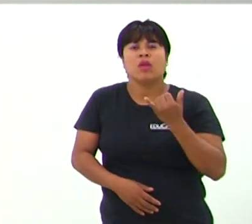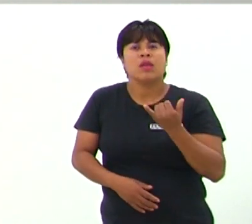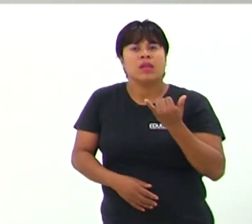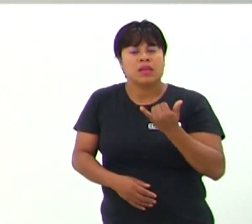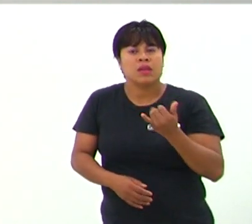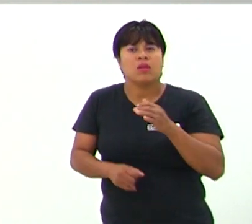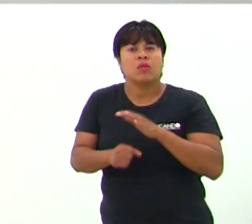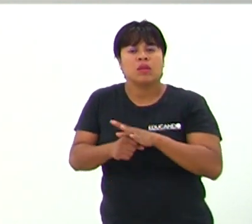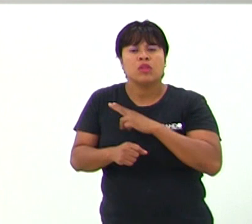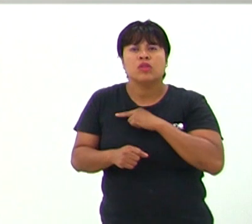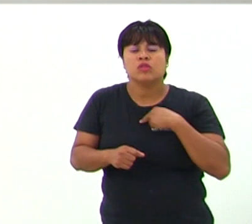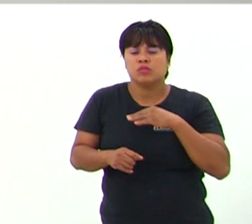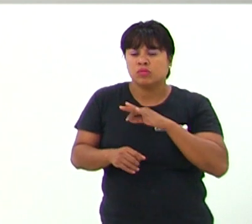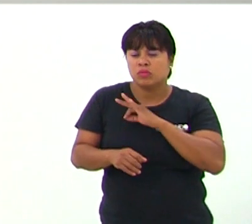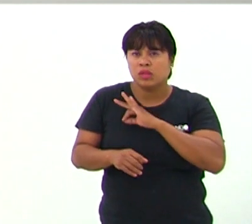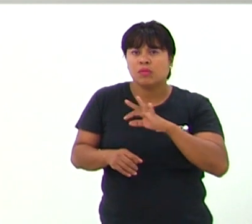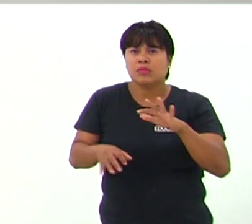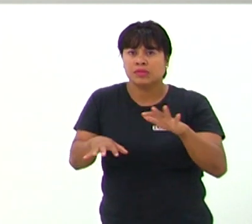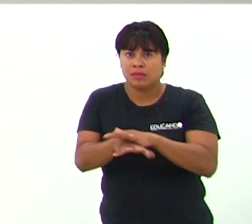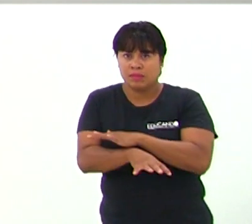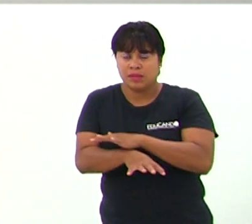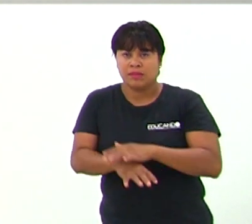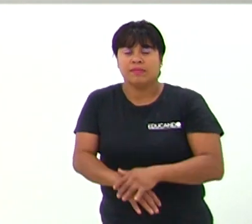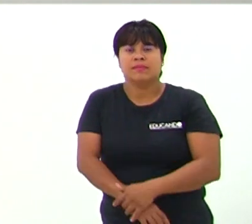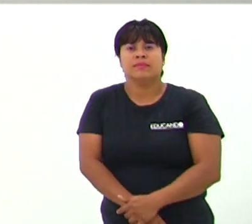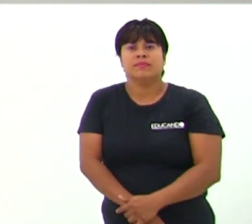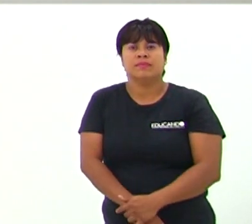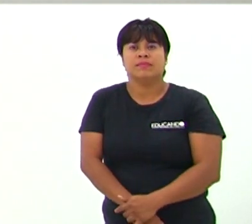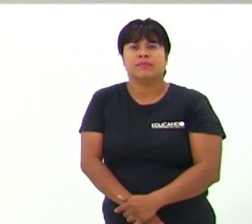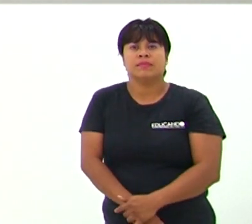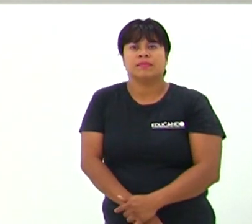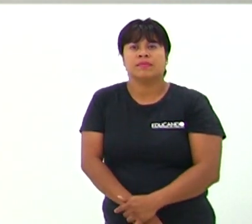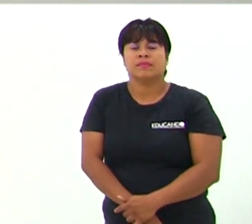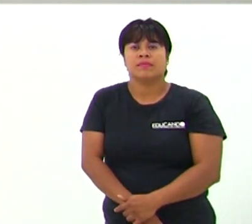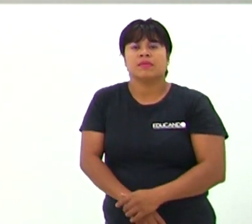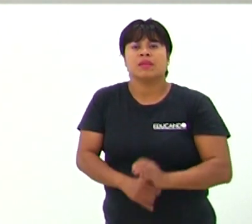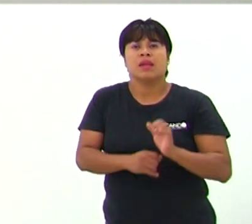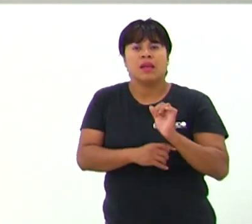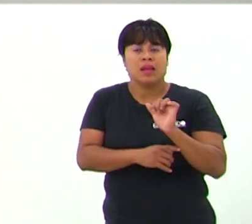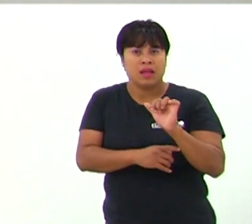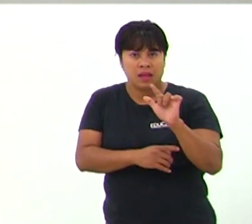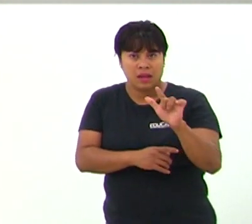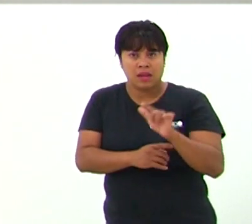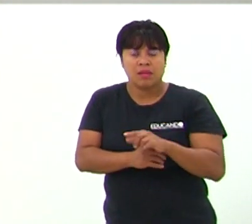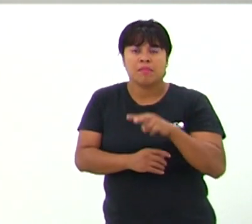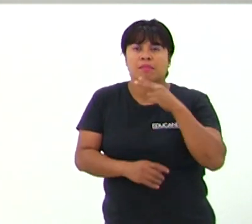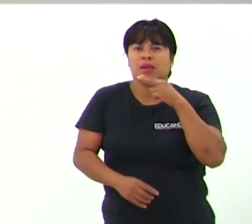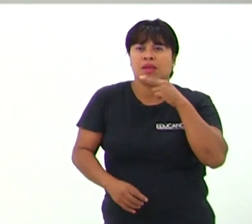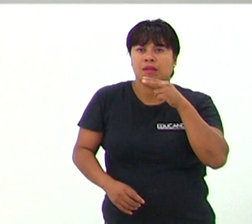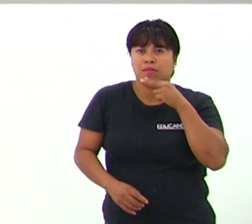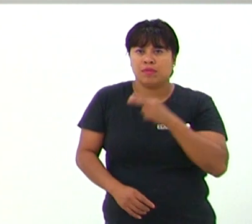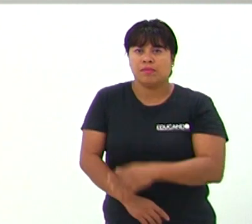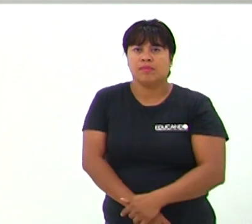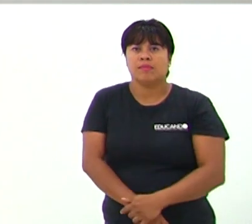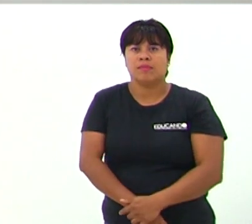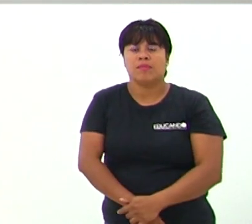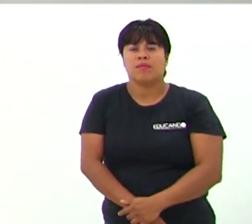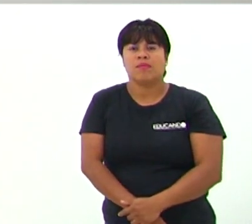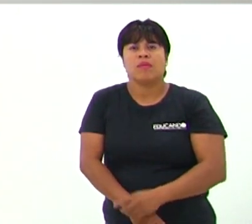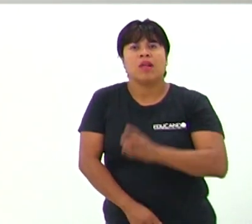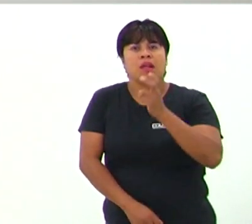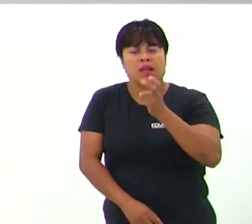momento modifican, bien, al verbo.